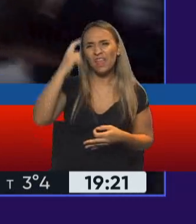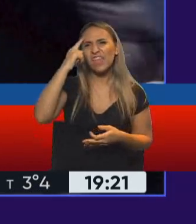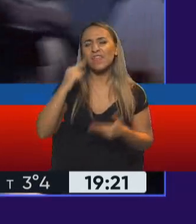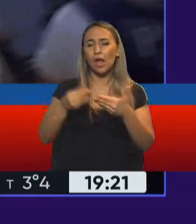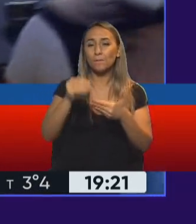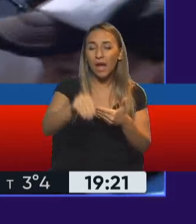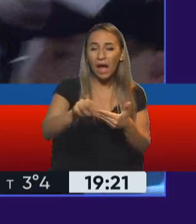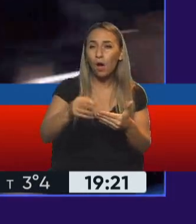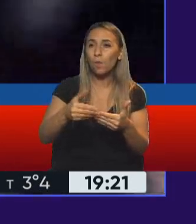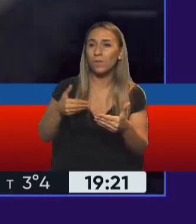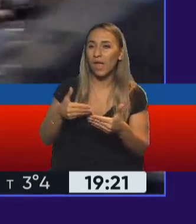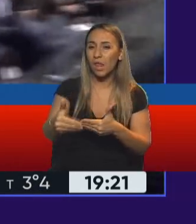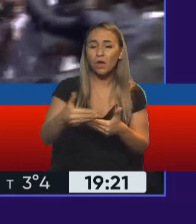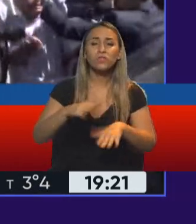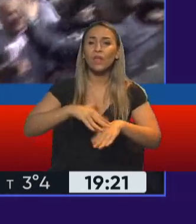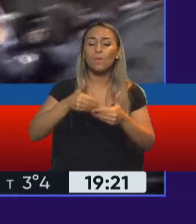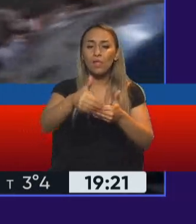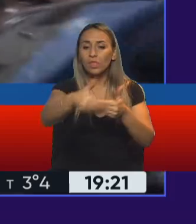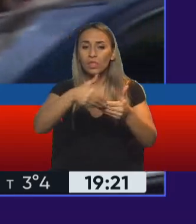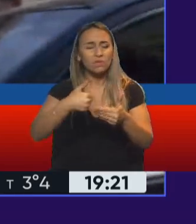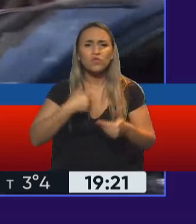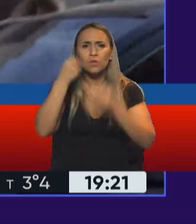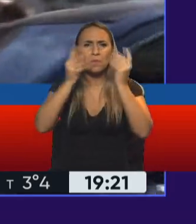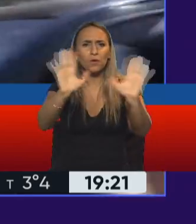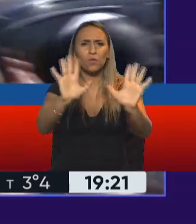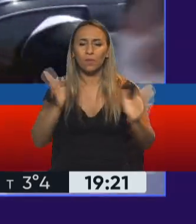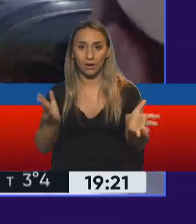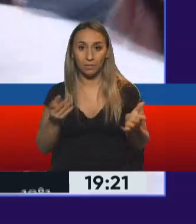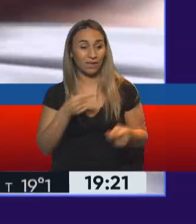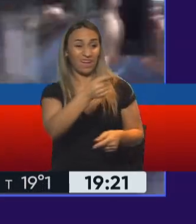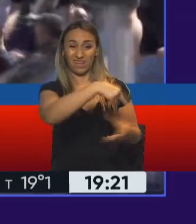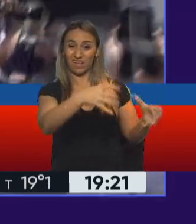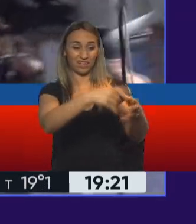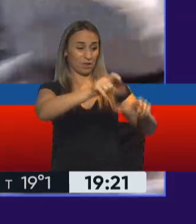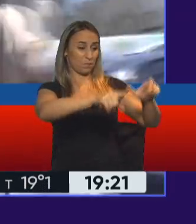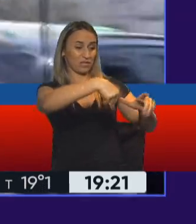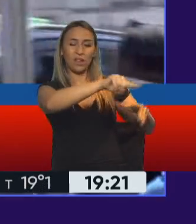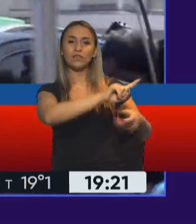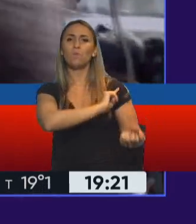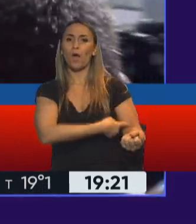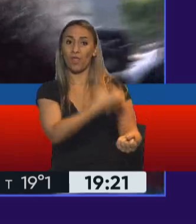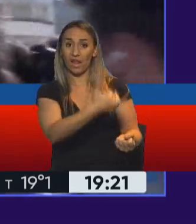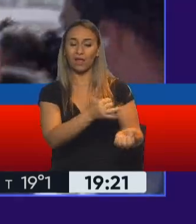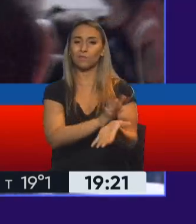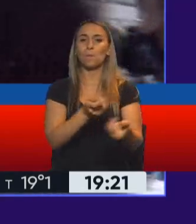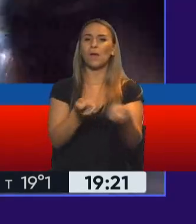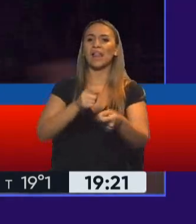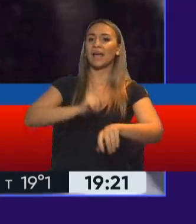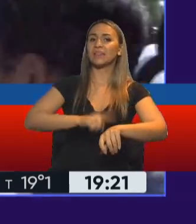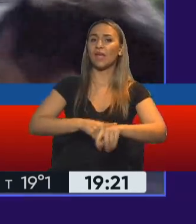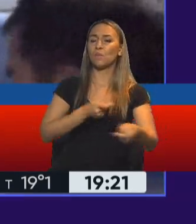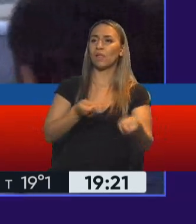me preocupa, porque esta gente que tiene todo el poder son los dueños solamente de los relojes. Nosotros somos dueños del